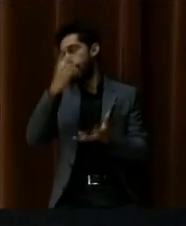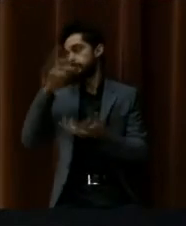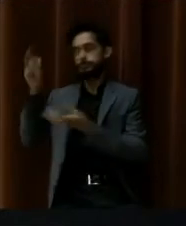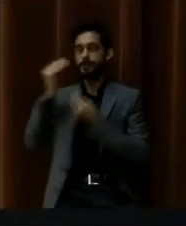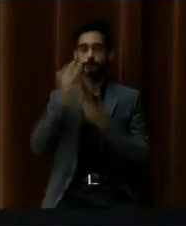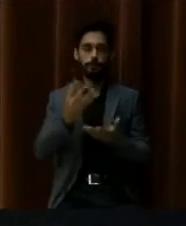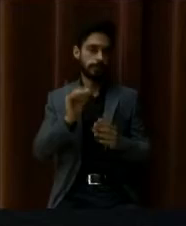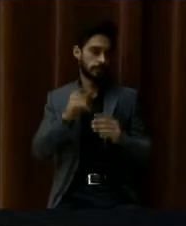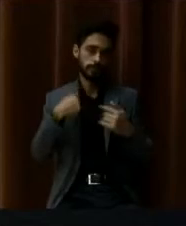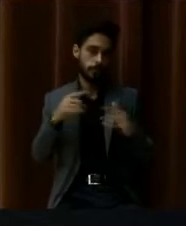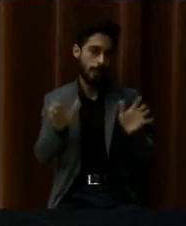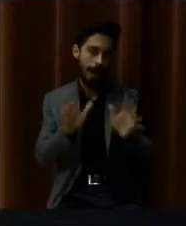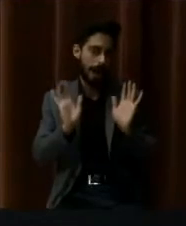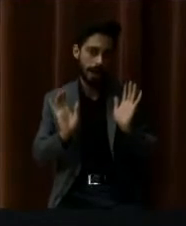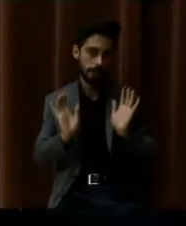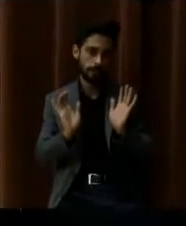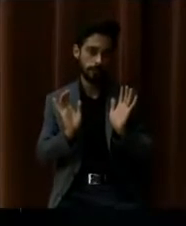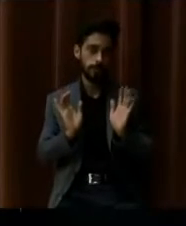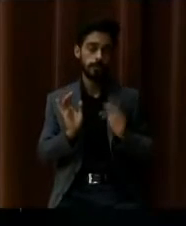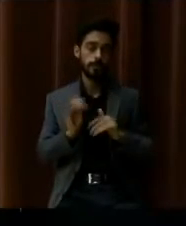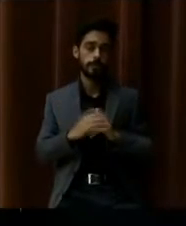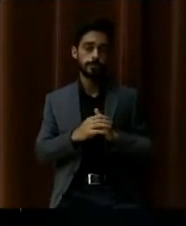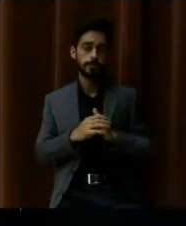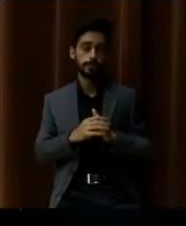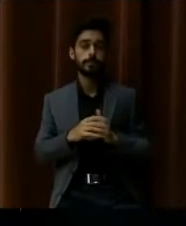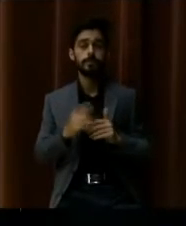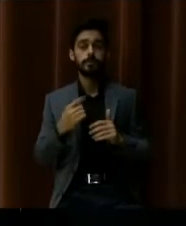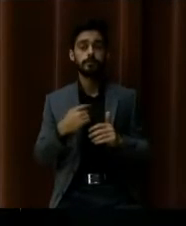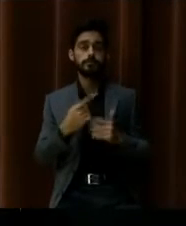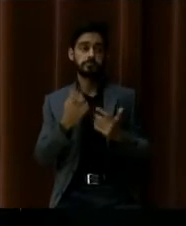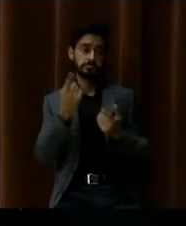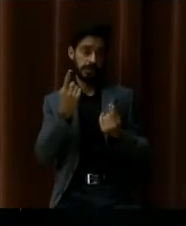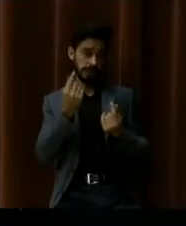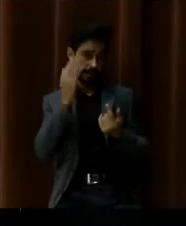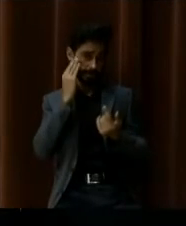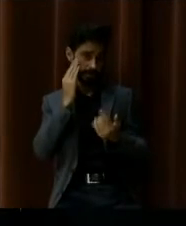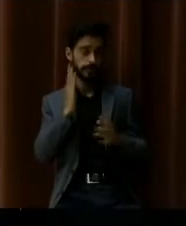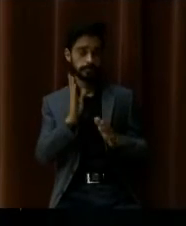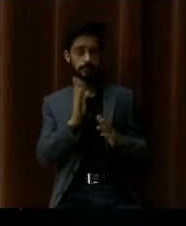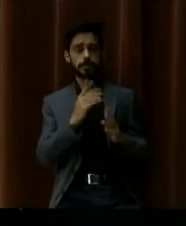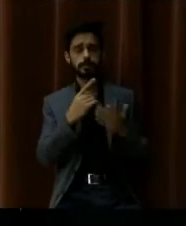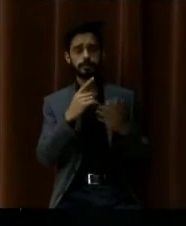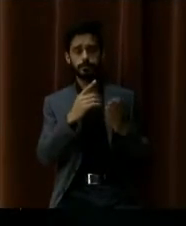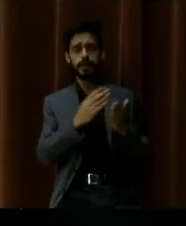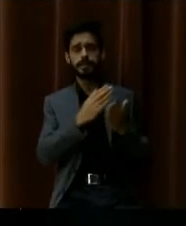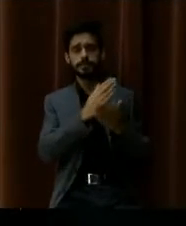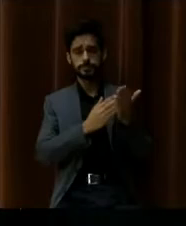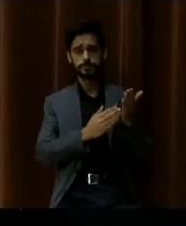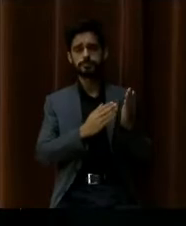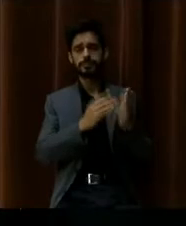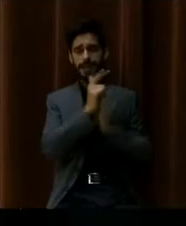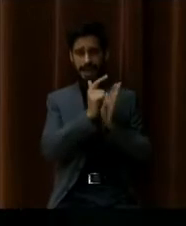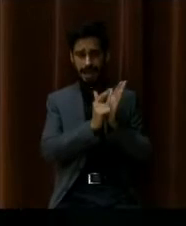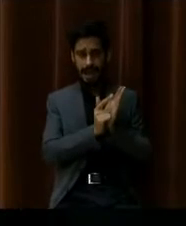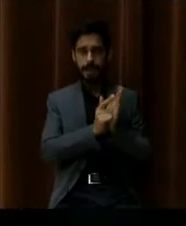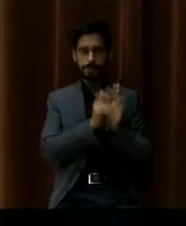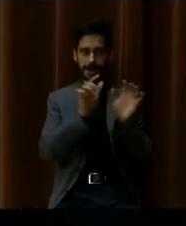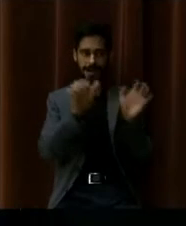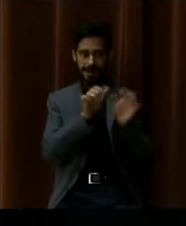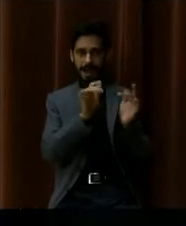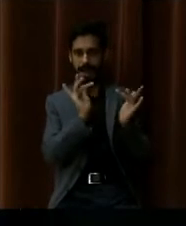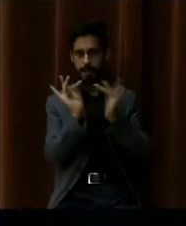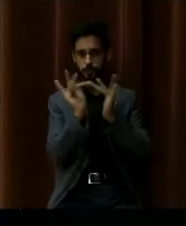obviamente yo voy a hablar con el director de la adicional del departamento para que haga las gestiones con las diferentes